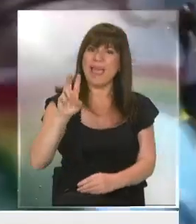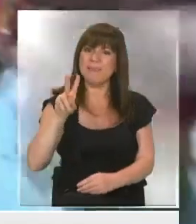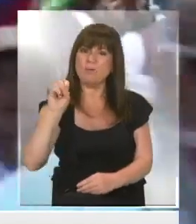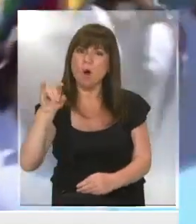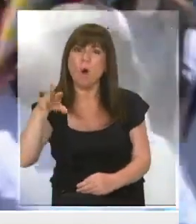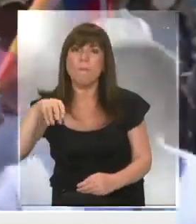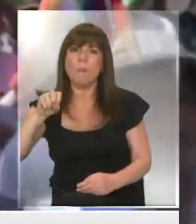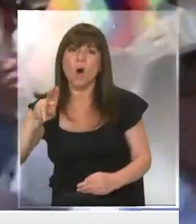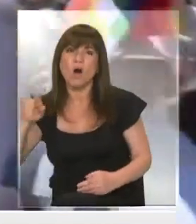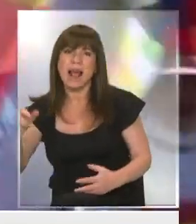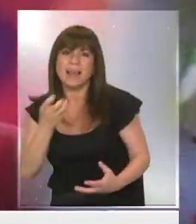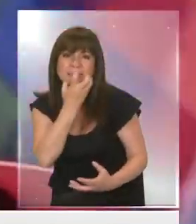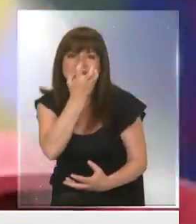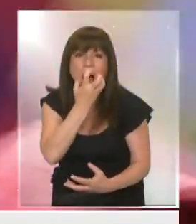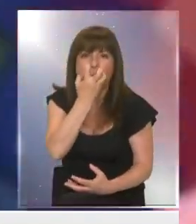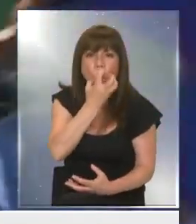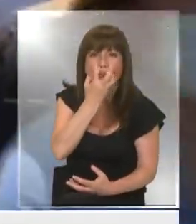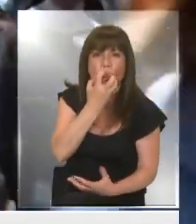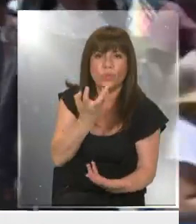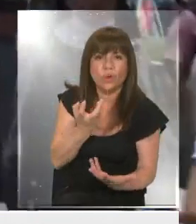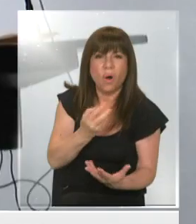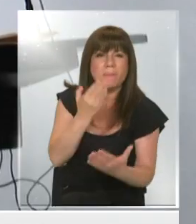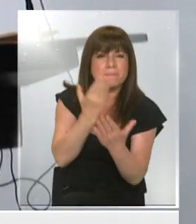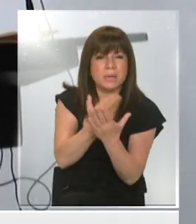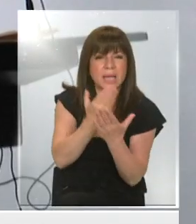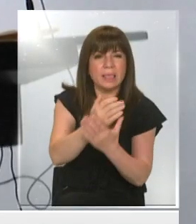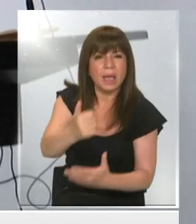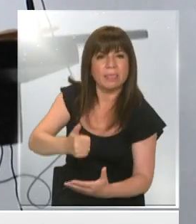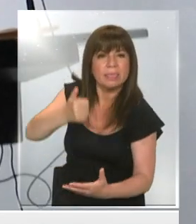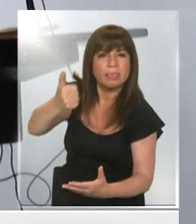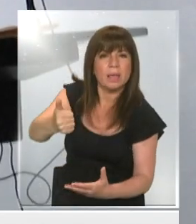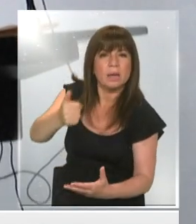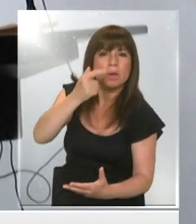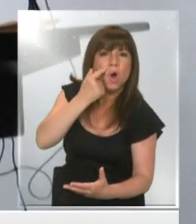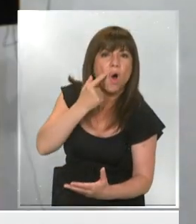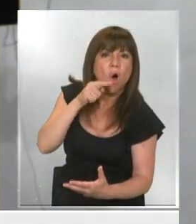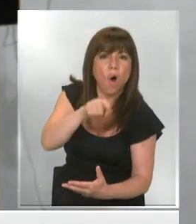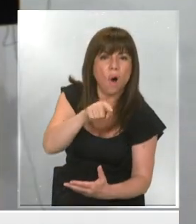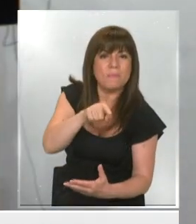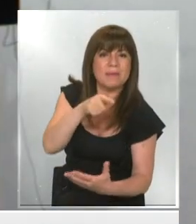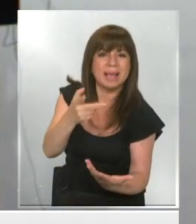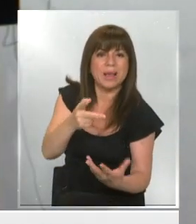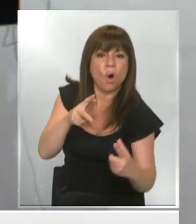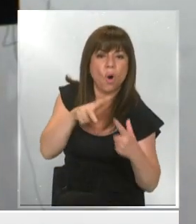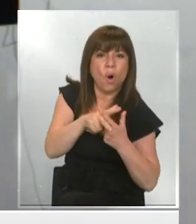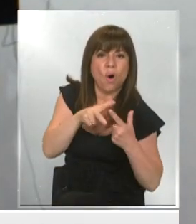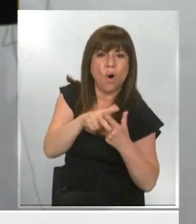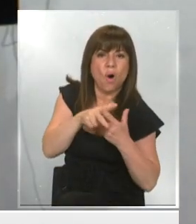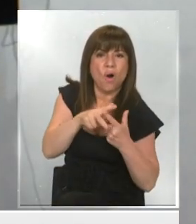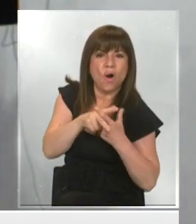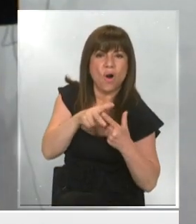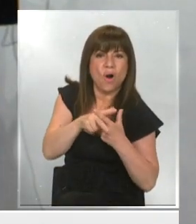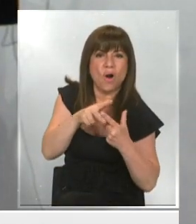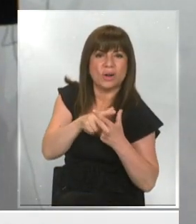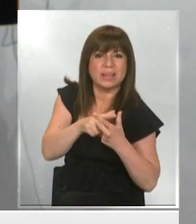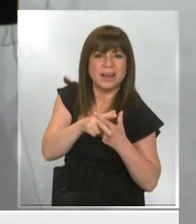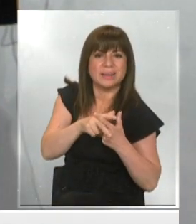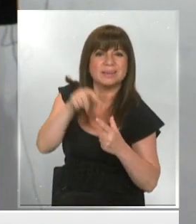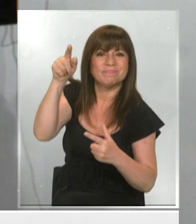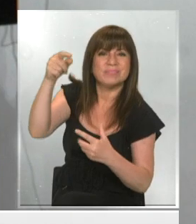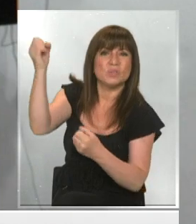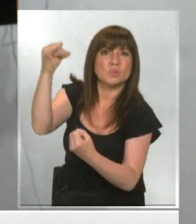Morales un audio en el que supuestamente le pide al dirigente cucalero Faustino Yucra cortar el suministro y sitiar las